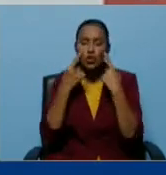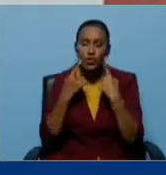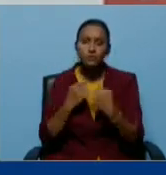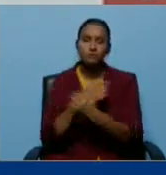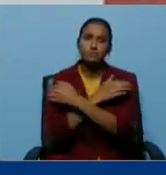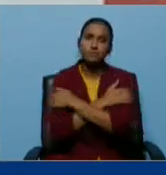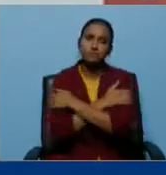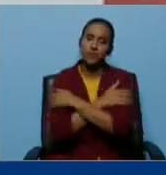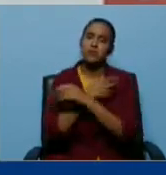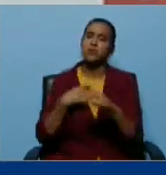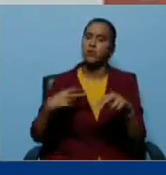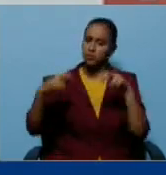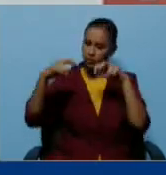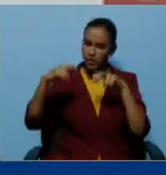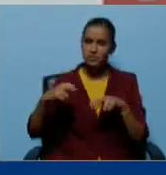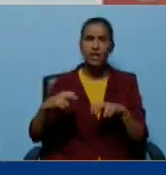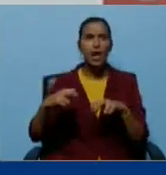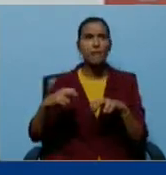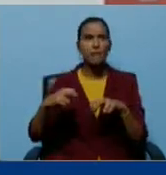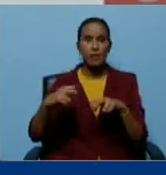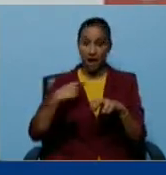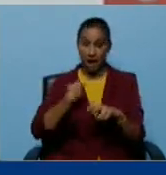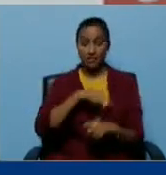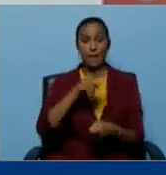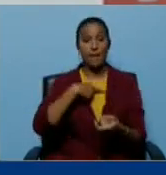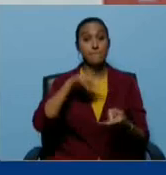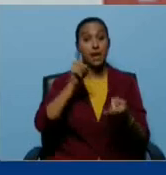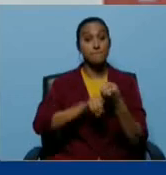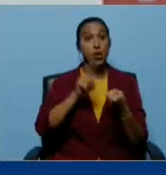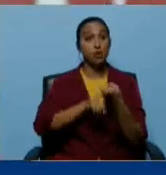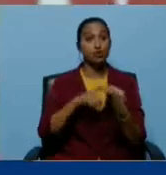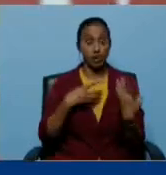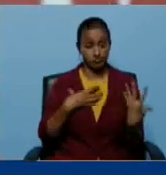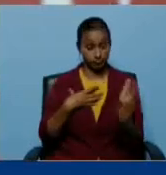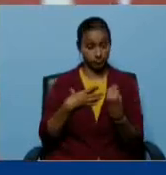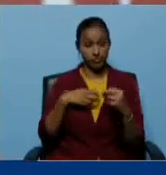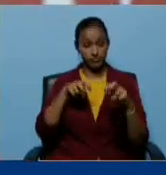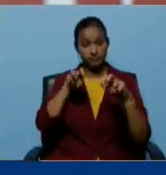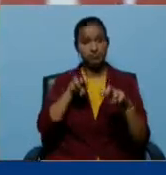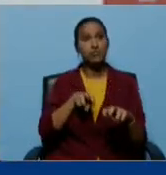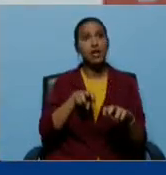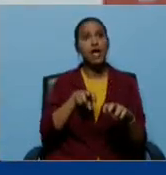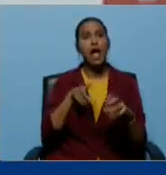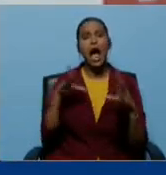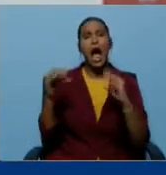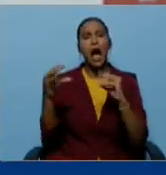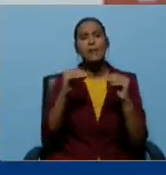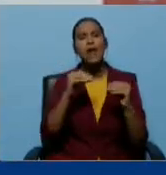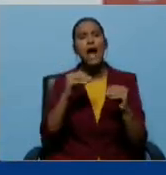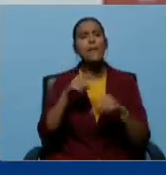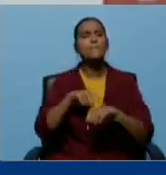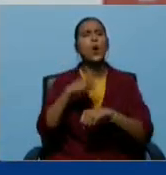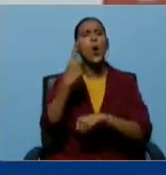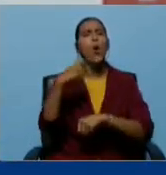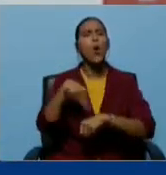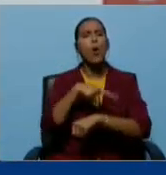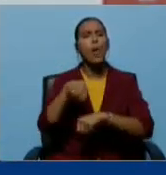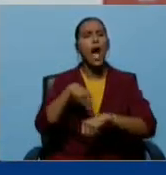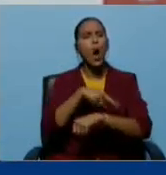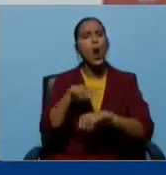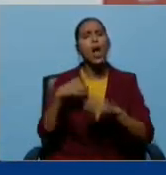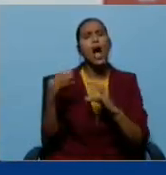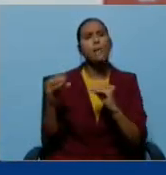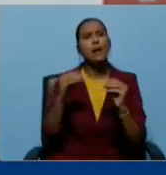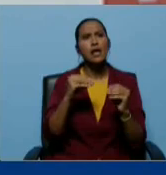Se sentó. Estaba Silvia y yo. Hablamos más de una hora. Y él